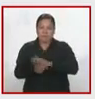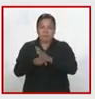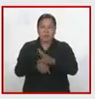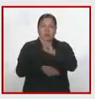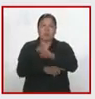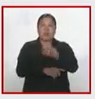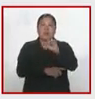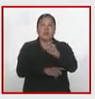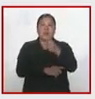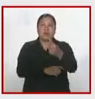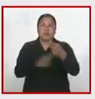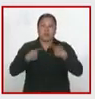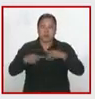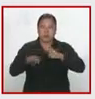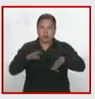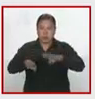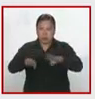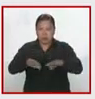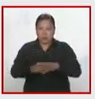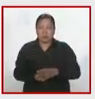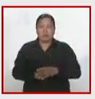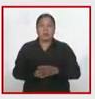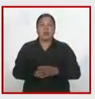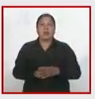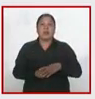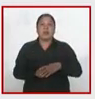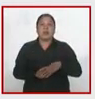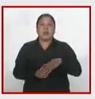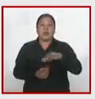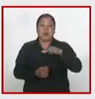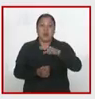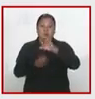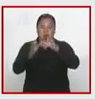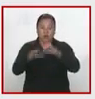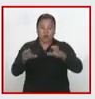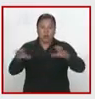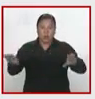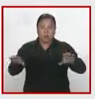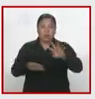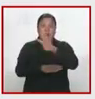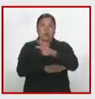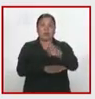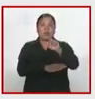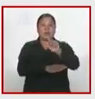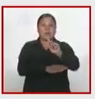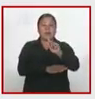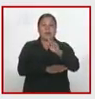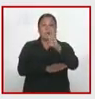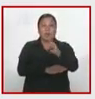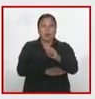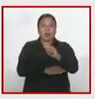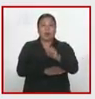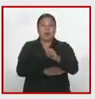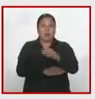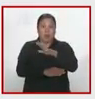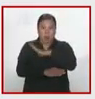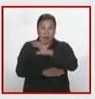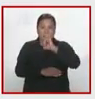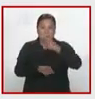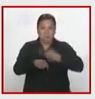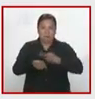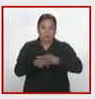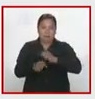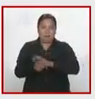222 defunciones la jurisdicción 4 de la costa 479 casos confirmados y